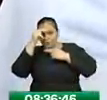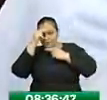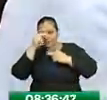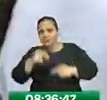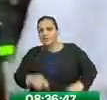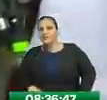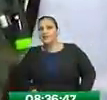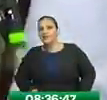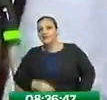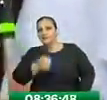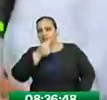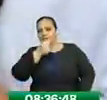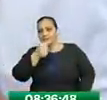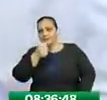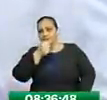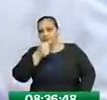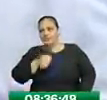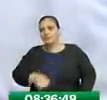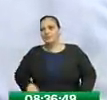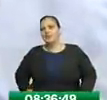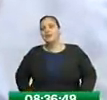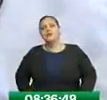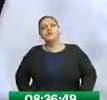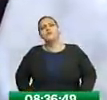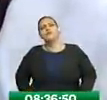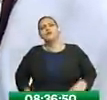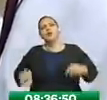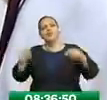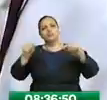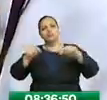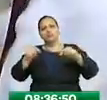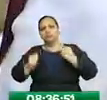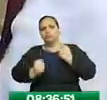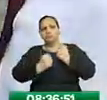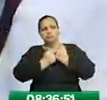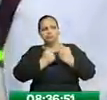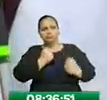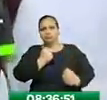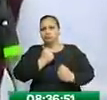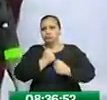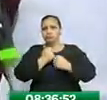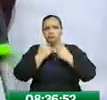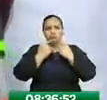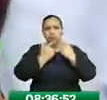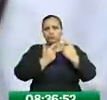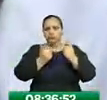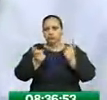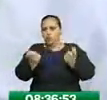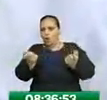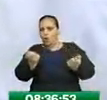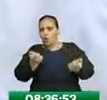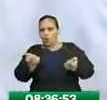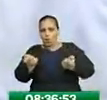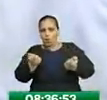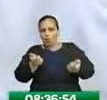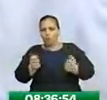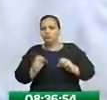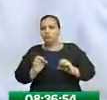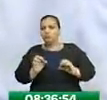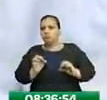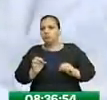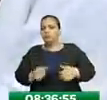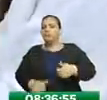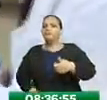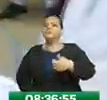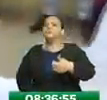directo, teniente coronel. Las Fuerzas Armadas también se hace presente para contribuir con el control en las rutas de la reactivación en este punto de